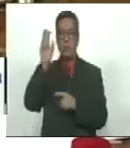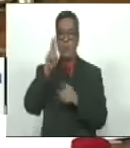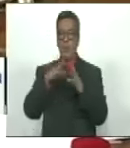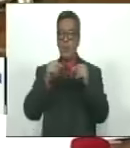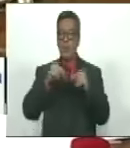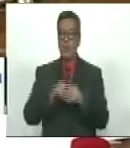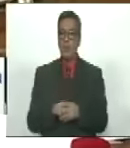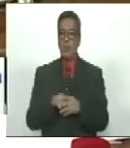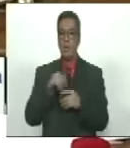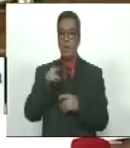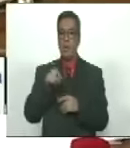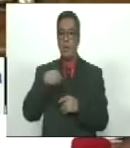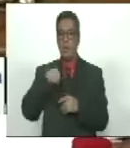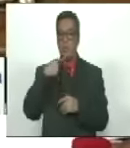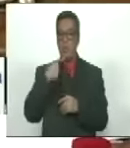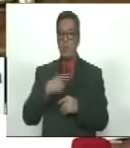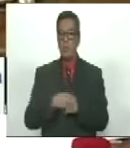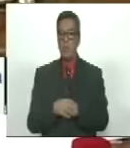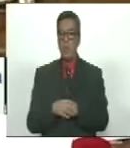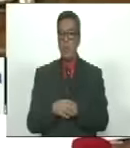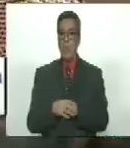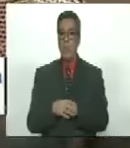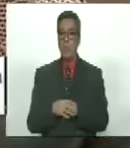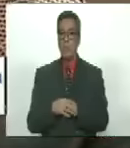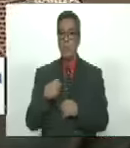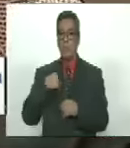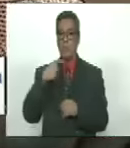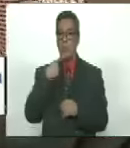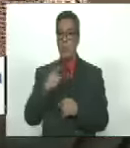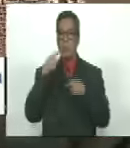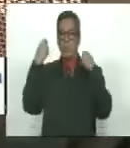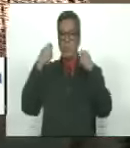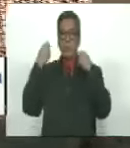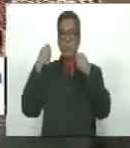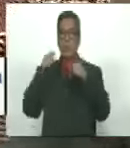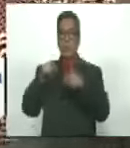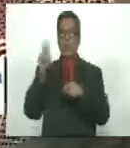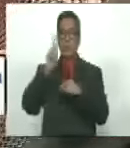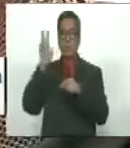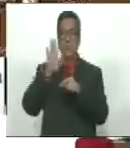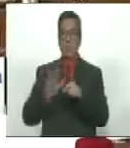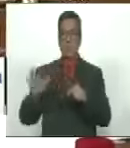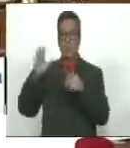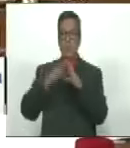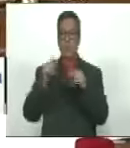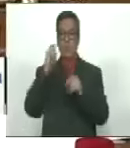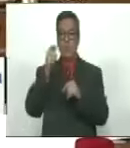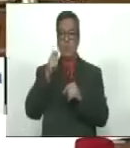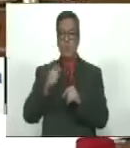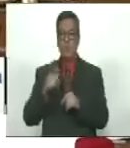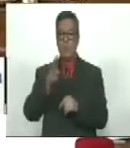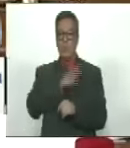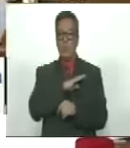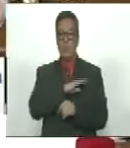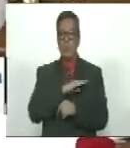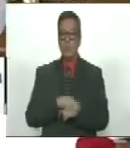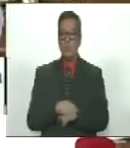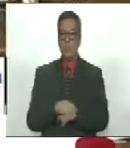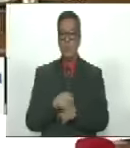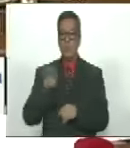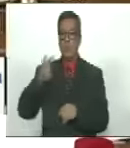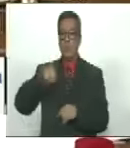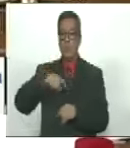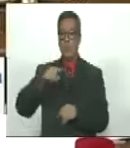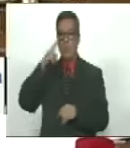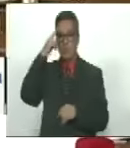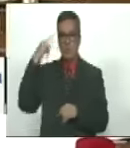toda. Es como lo decía nuestra campaña, es de Venezuela toda esta tarea. Es nuestra. Tengo